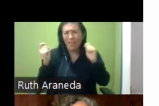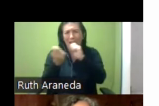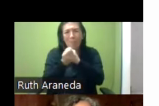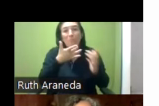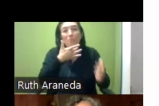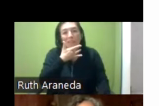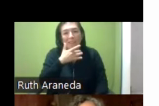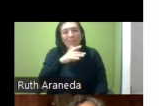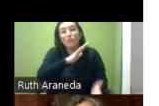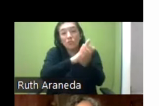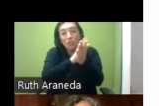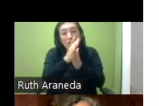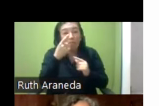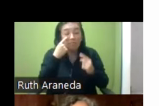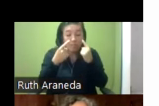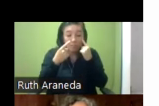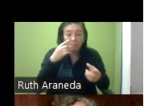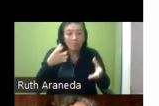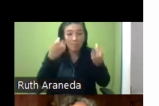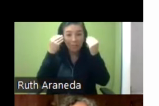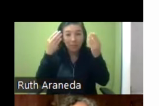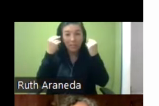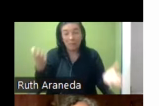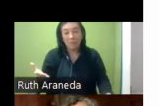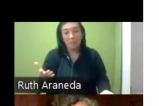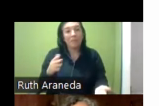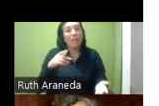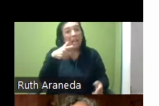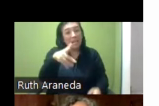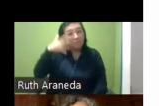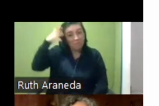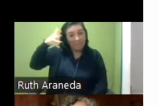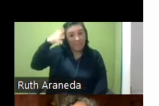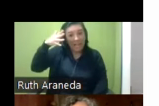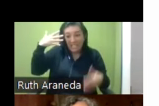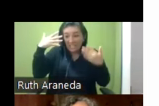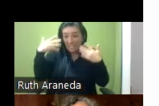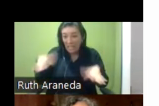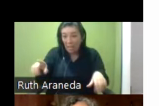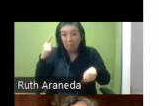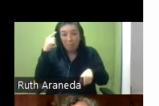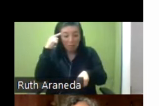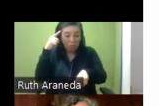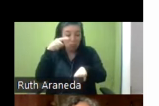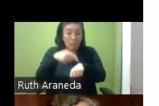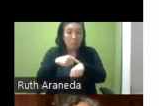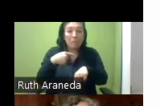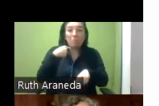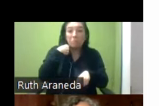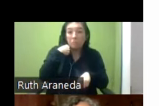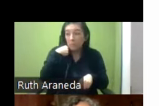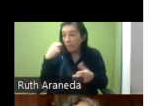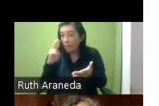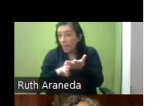Bueno, esa sería la charla. Creo que estamos en el tiempo, ¿no es cierto?